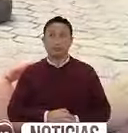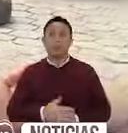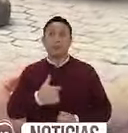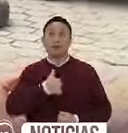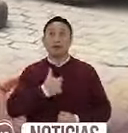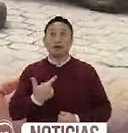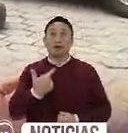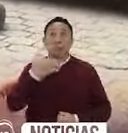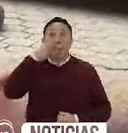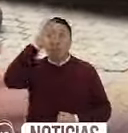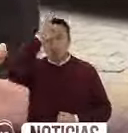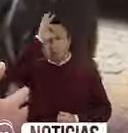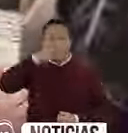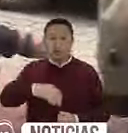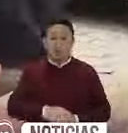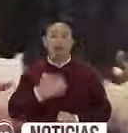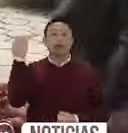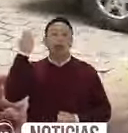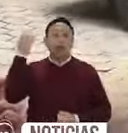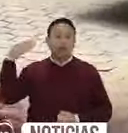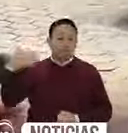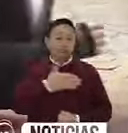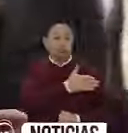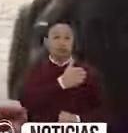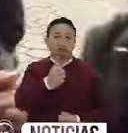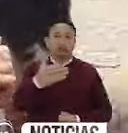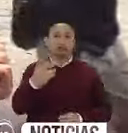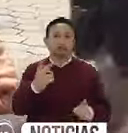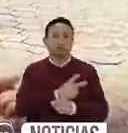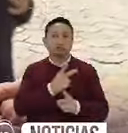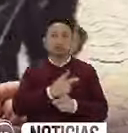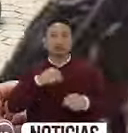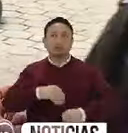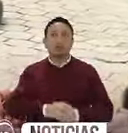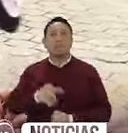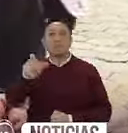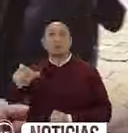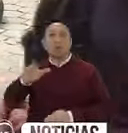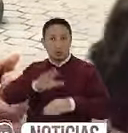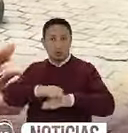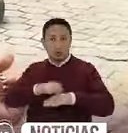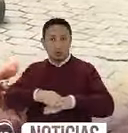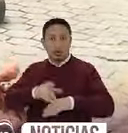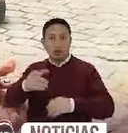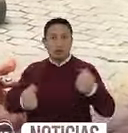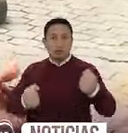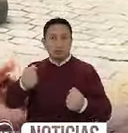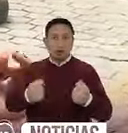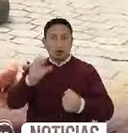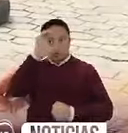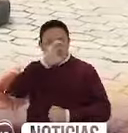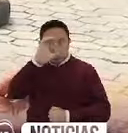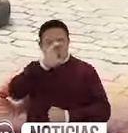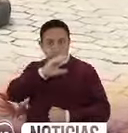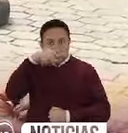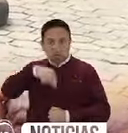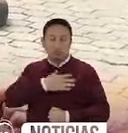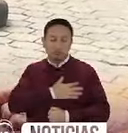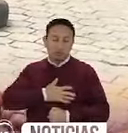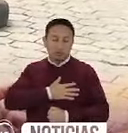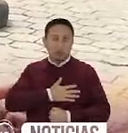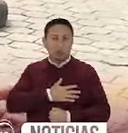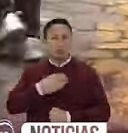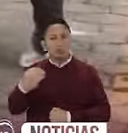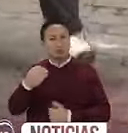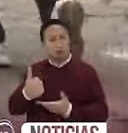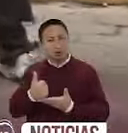no sabíamos del accidente y está grave. Y le andamos buscando a la señora o al carro o la placa del carro, por favor, que alguien